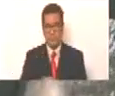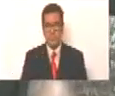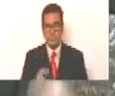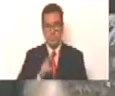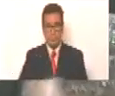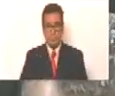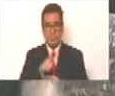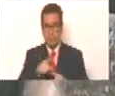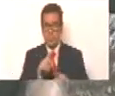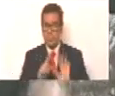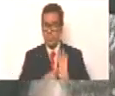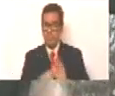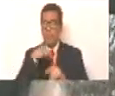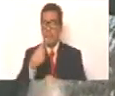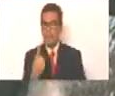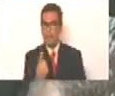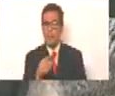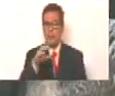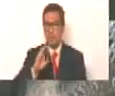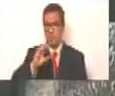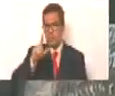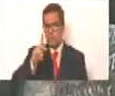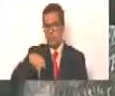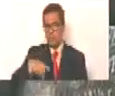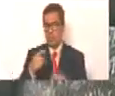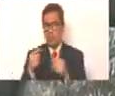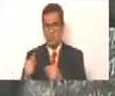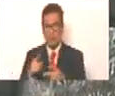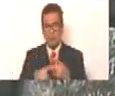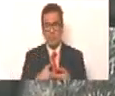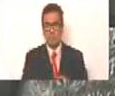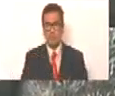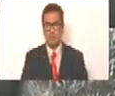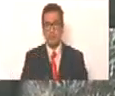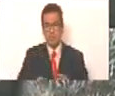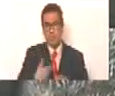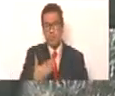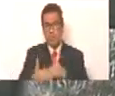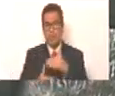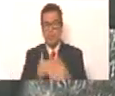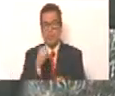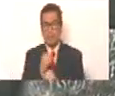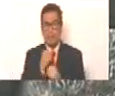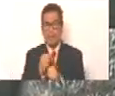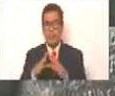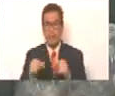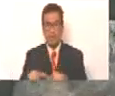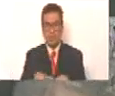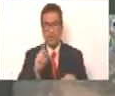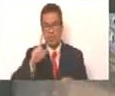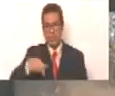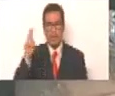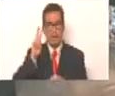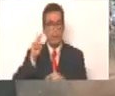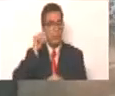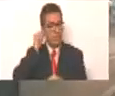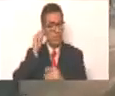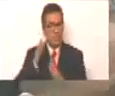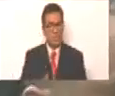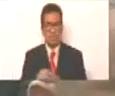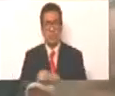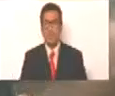vanguardia en los CLA, por la economía, por poder avanzar en cada uno de los espacios. Pero también es la mujer venezolana la que ha